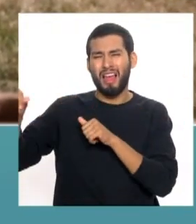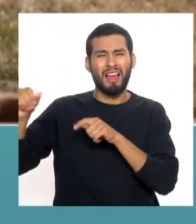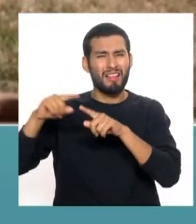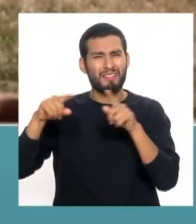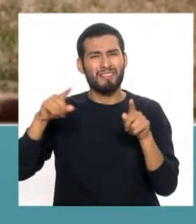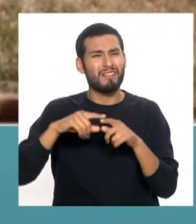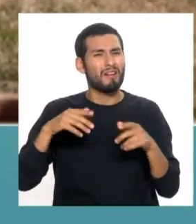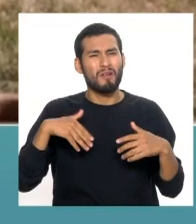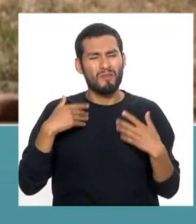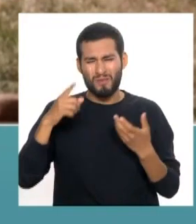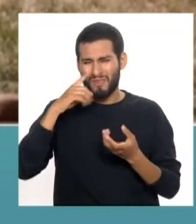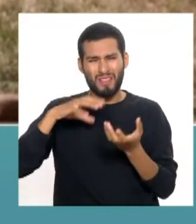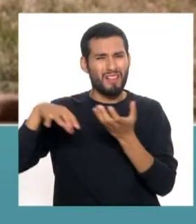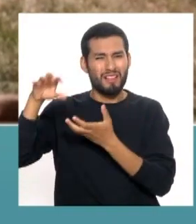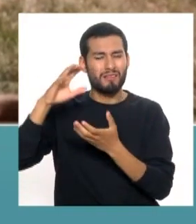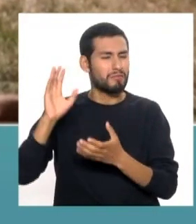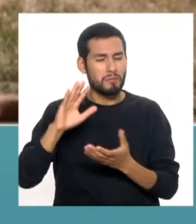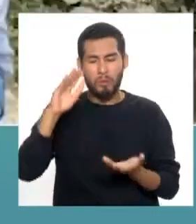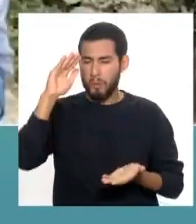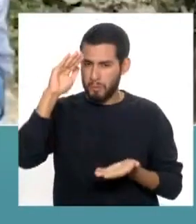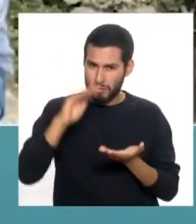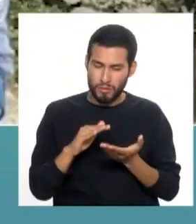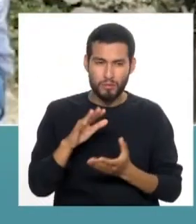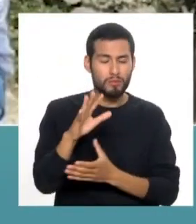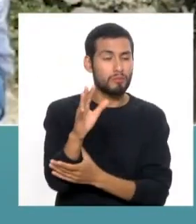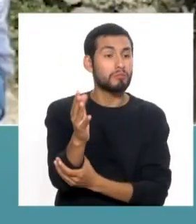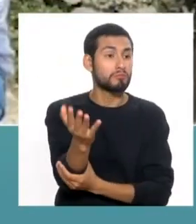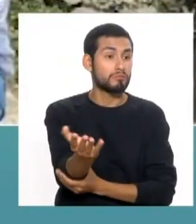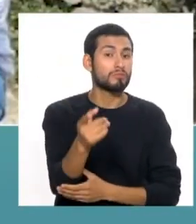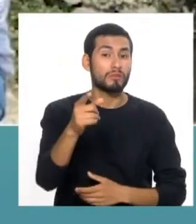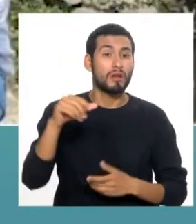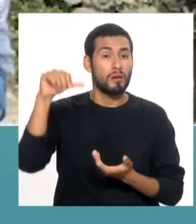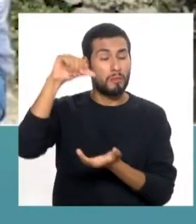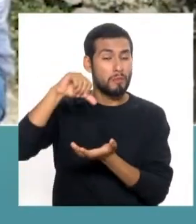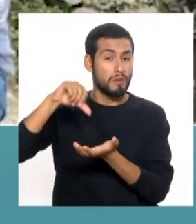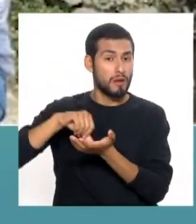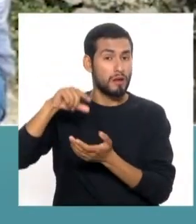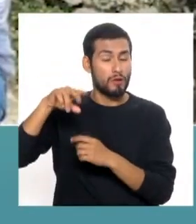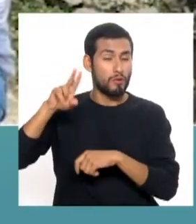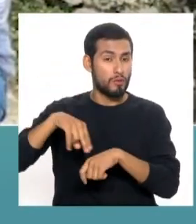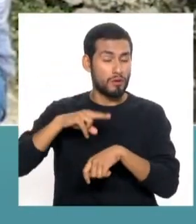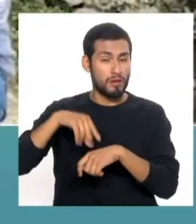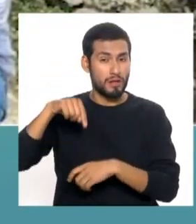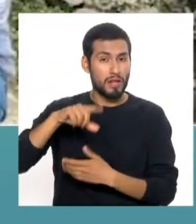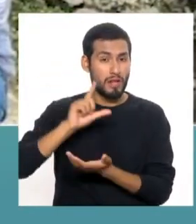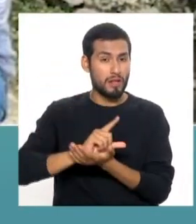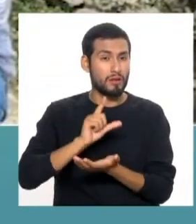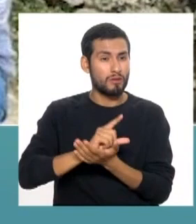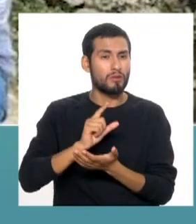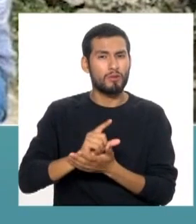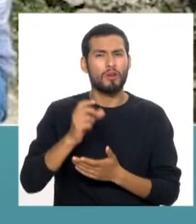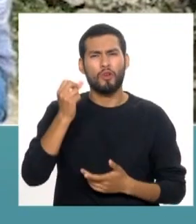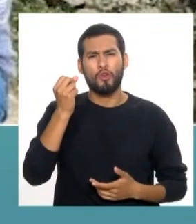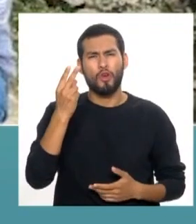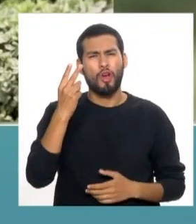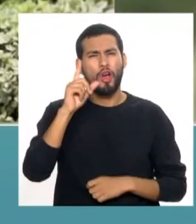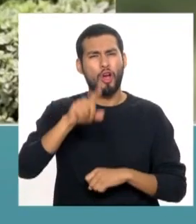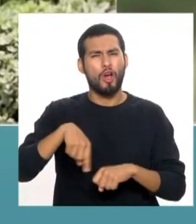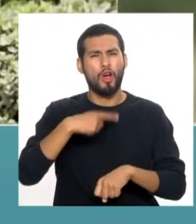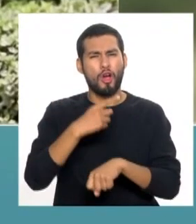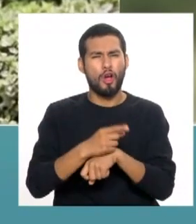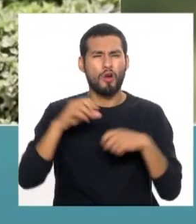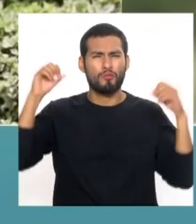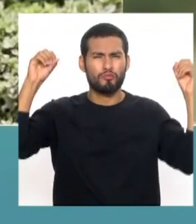las energías contaminantes. Porque, llamémoslo así, nos vamos a un parque normal aquí en Lima, son 12 horas que